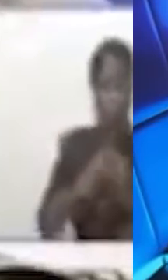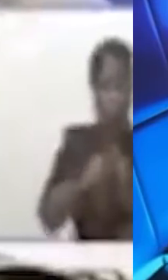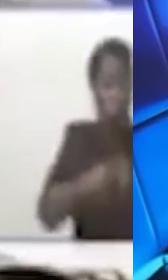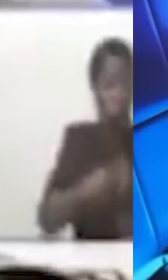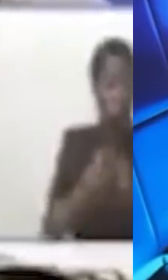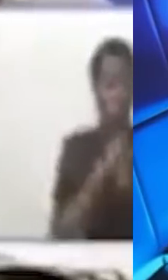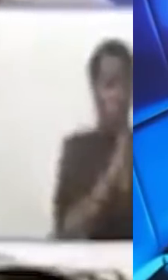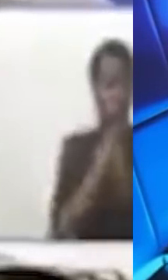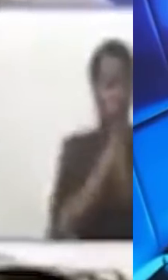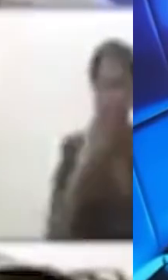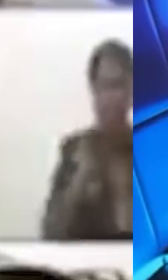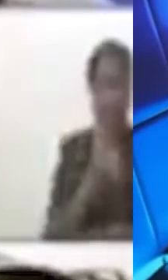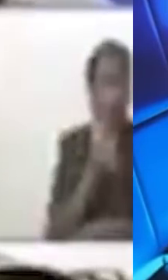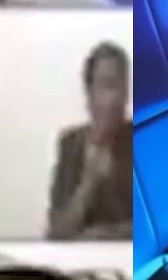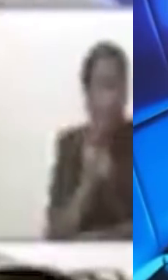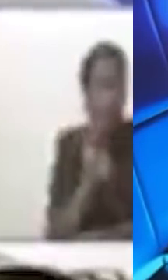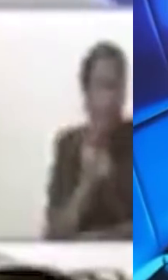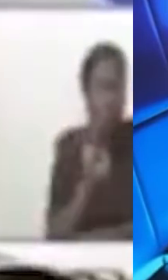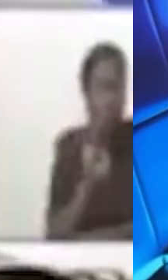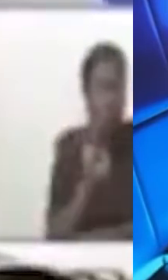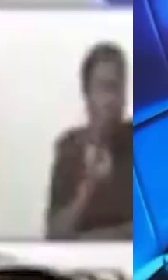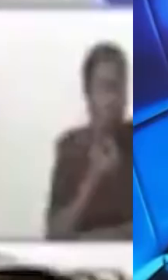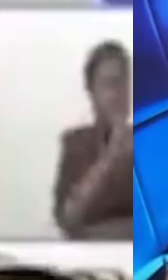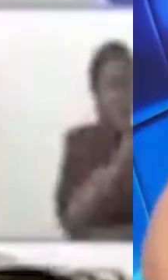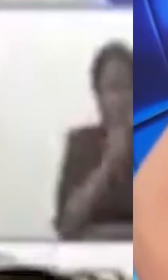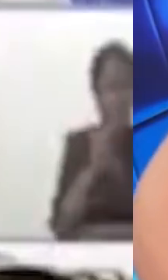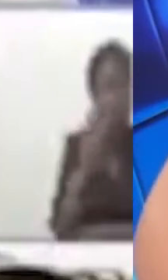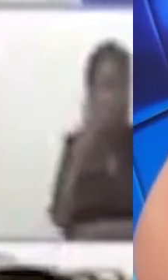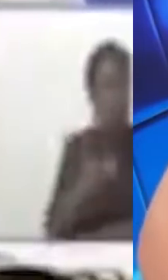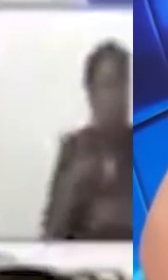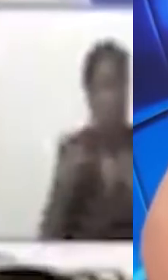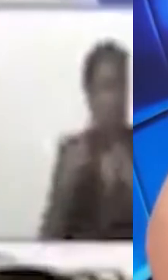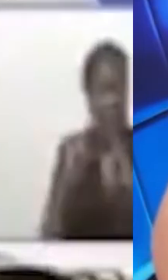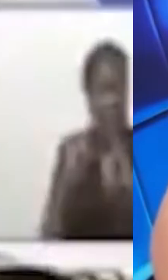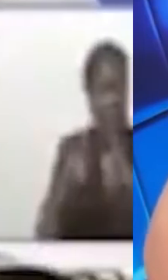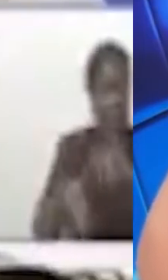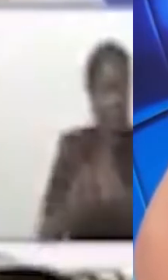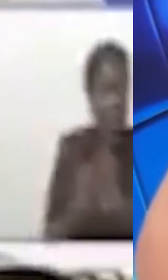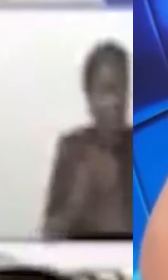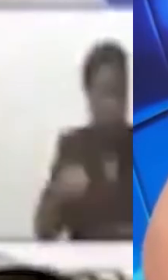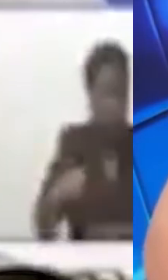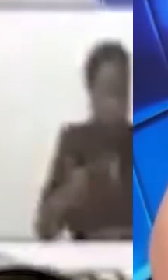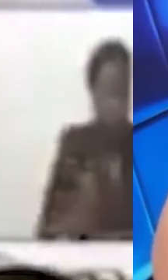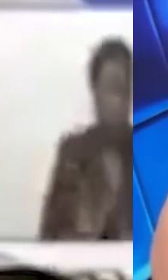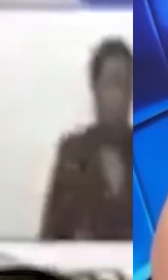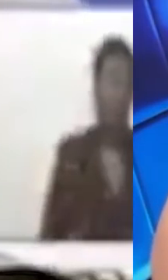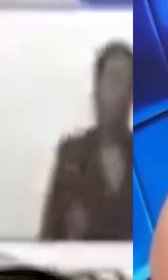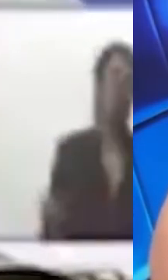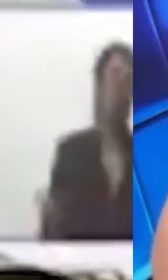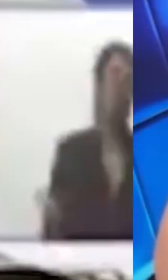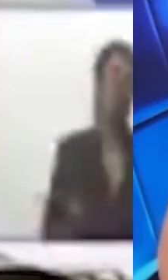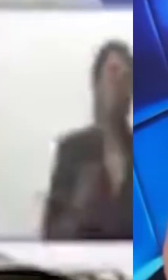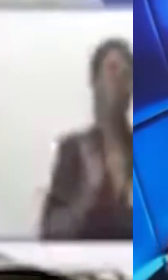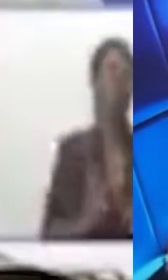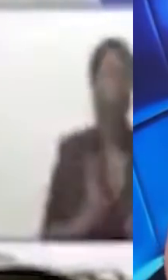8 fallecimientos diarios a 69 fallecimientos diarios. Lógicamente, como decían los compañeros del